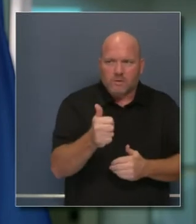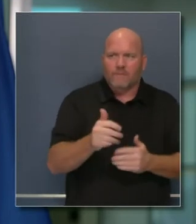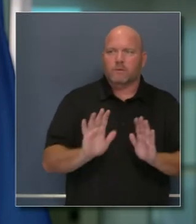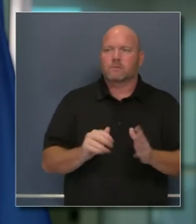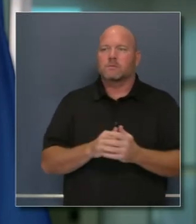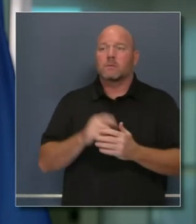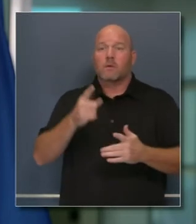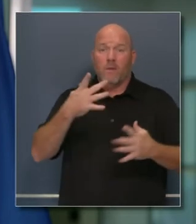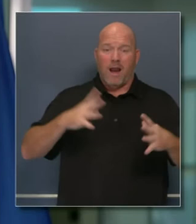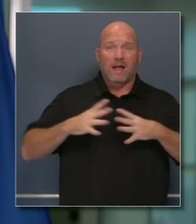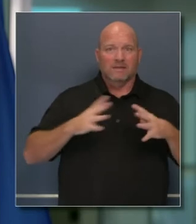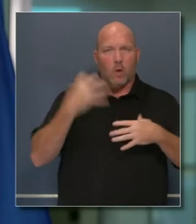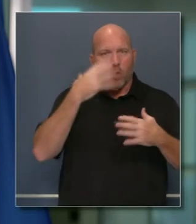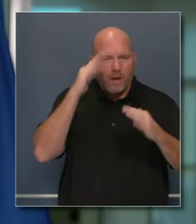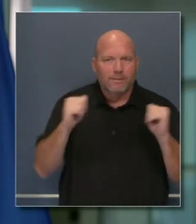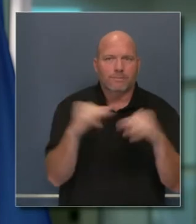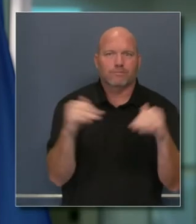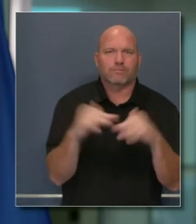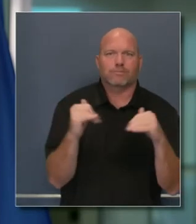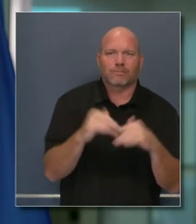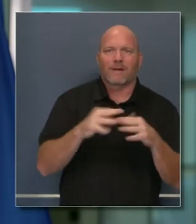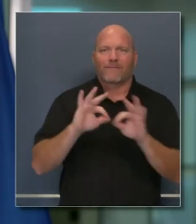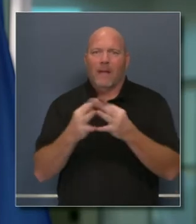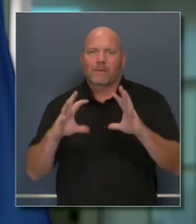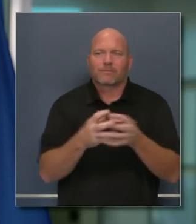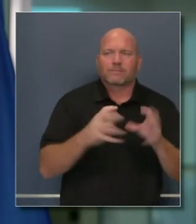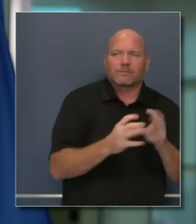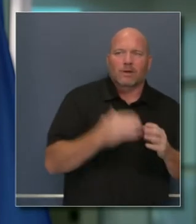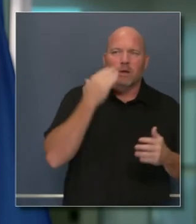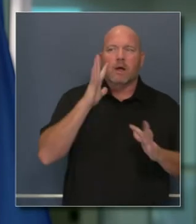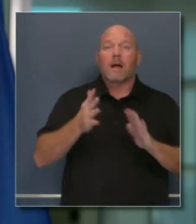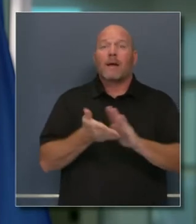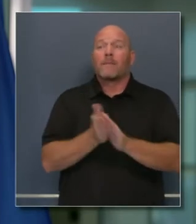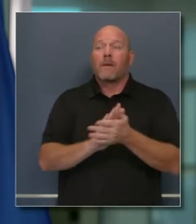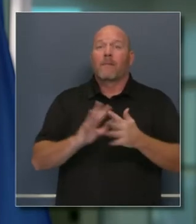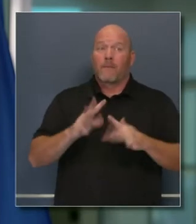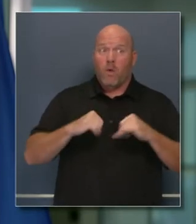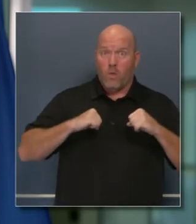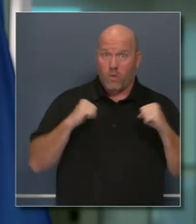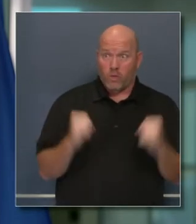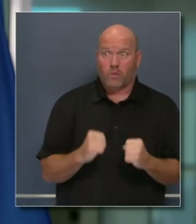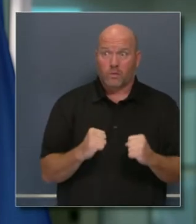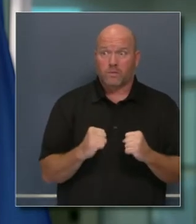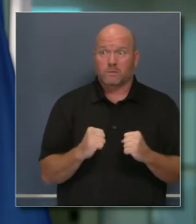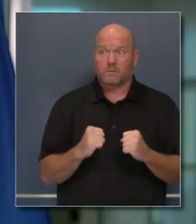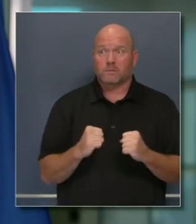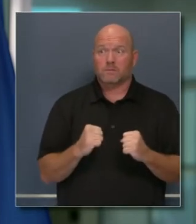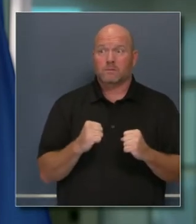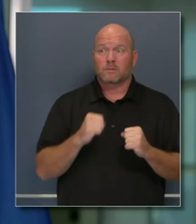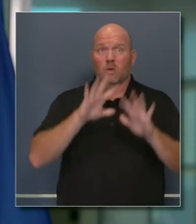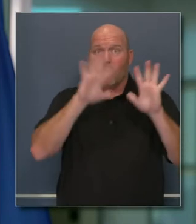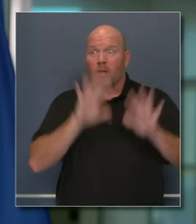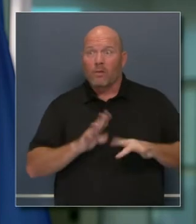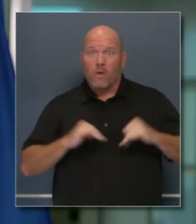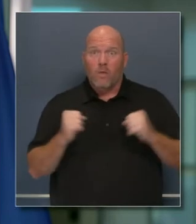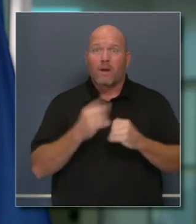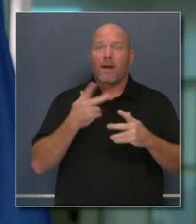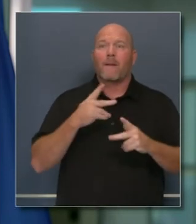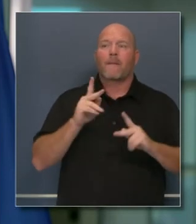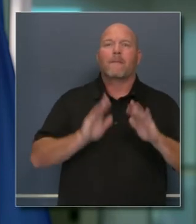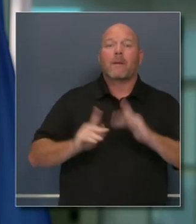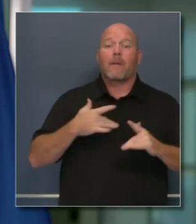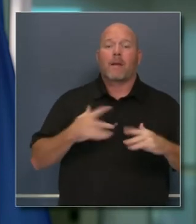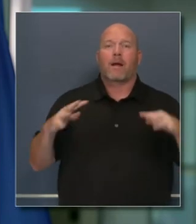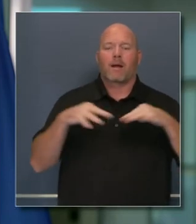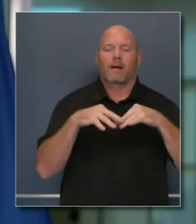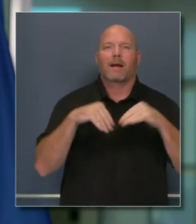adentrándonos a los días feriados y también hacia el final del año, en que el clima se pone más frío, que más y más gente va a